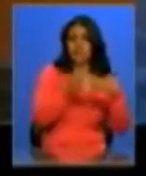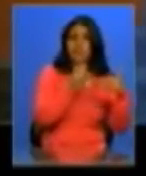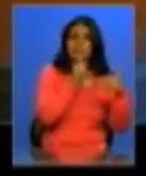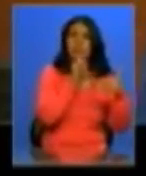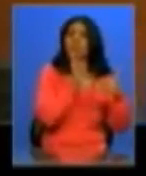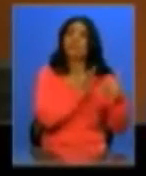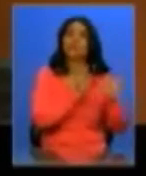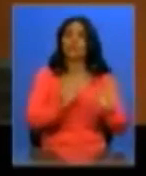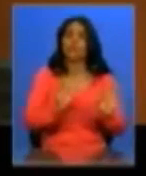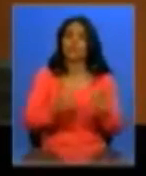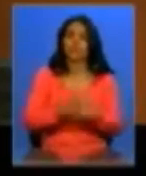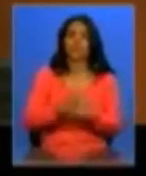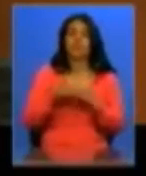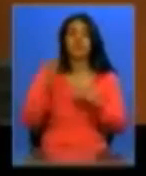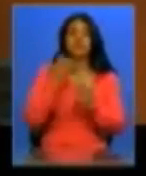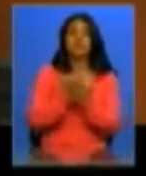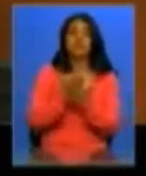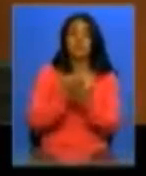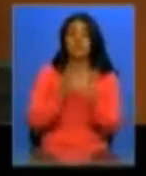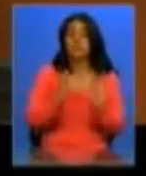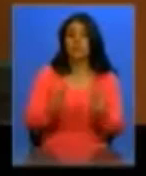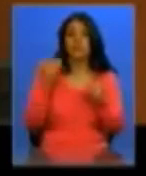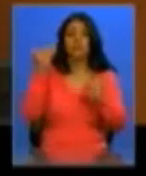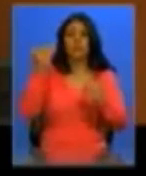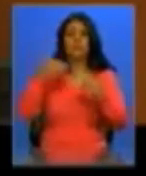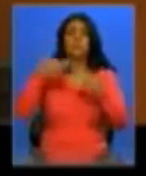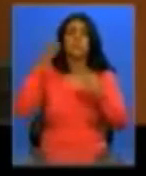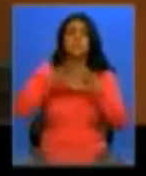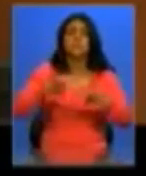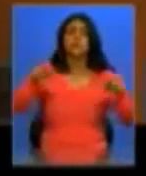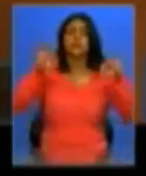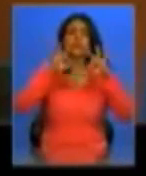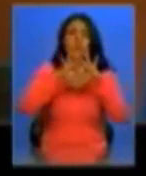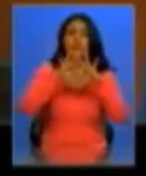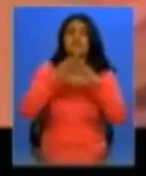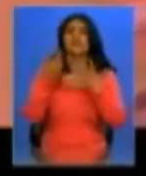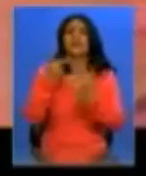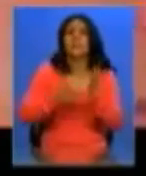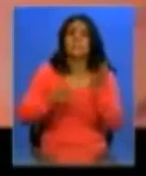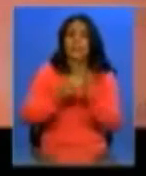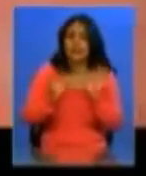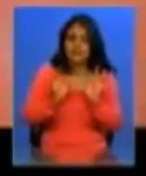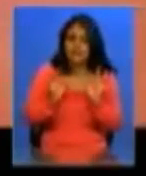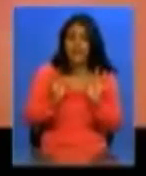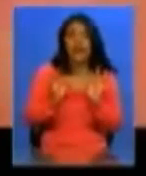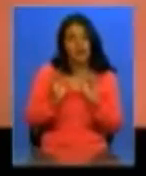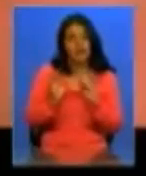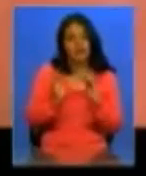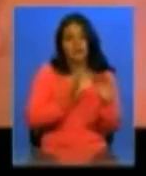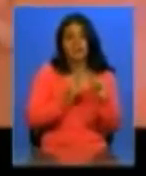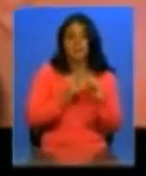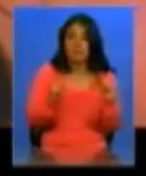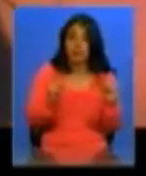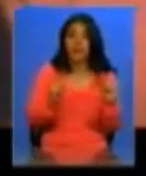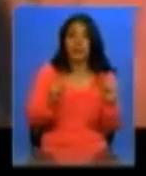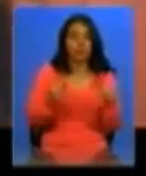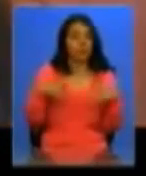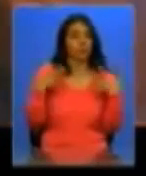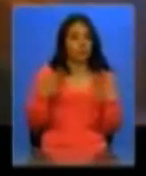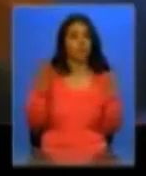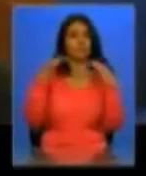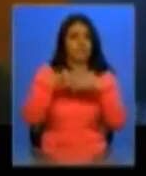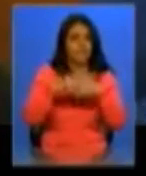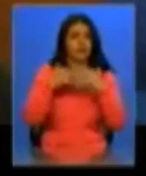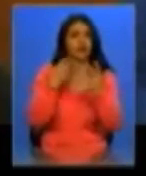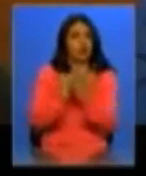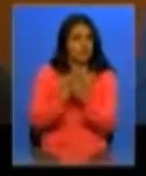en economía, en la política, como en la vida, lo más importante es lo que no pasó. Sin embargo, se ha superado una fuerte recesión